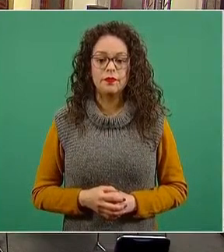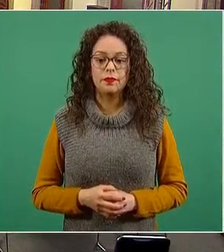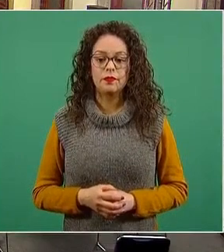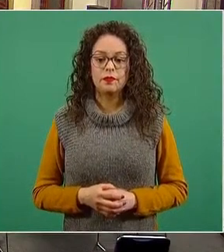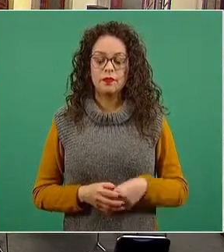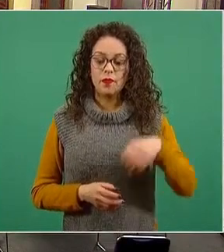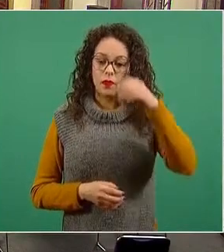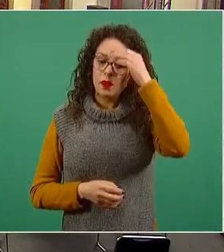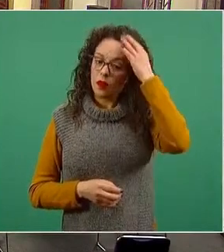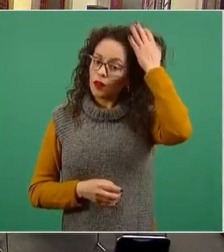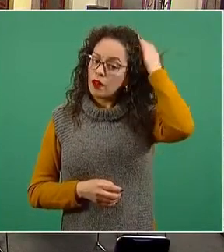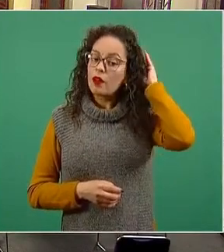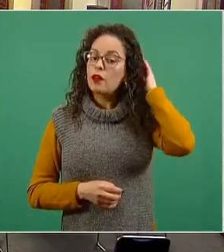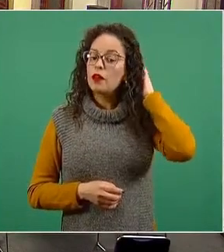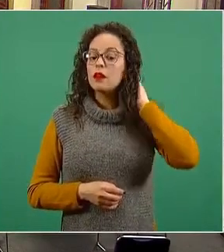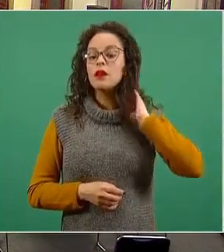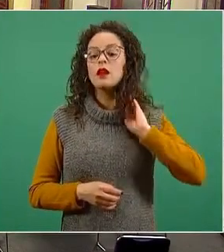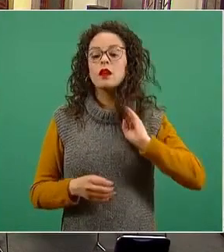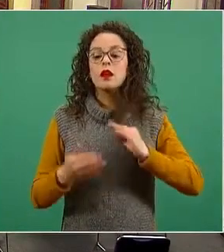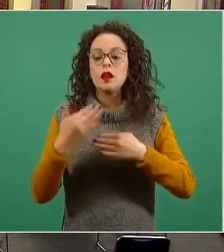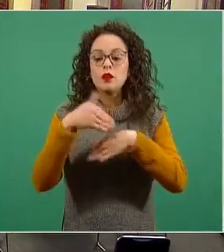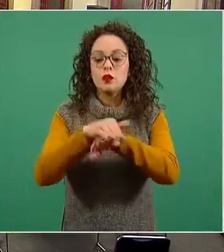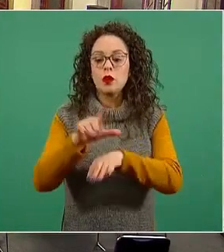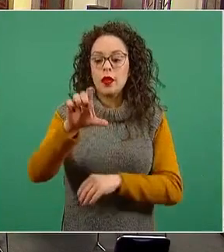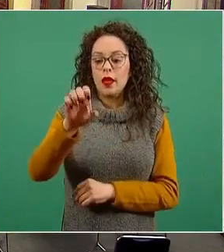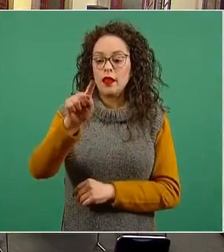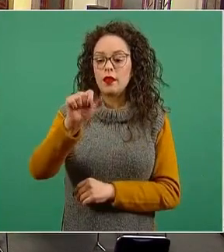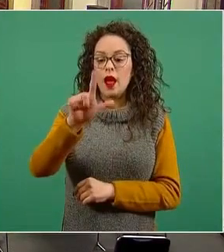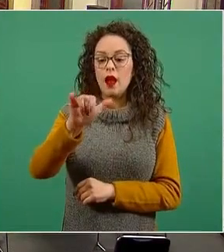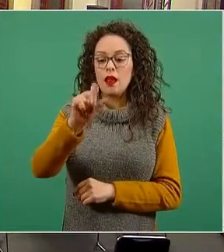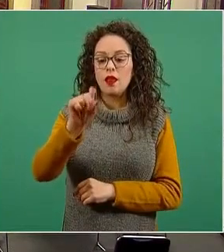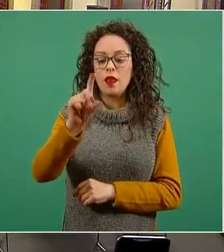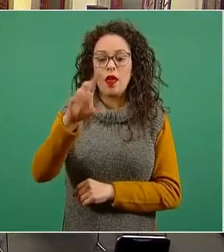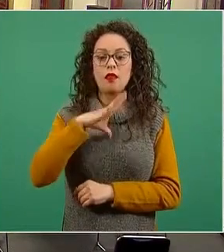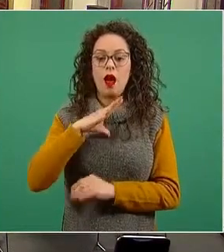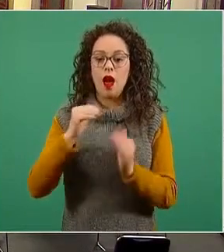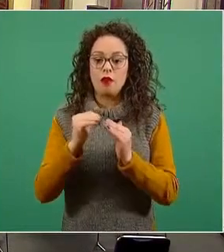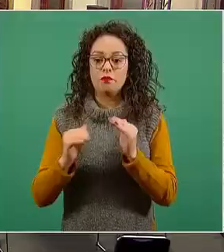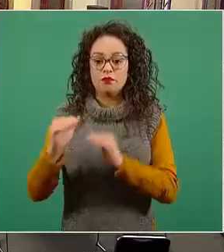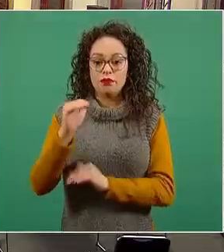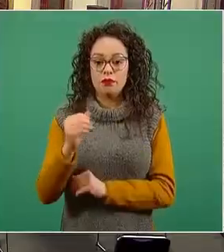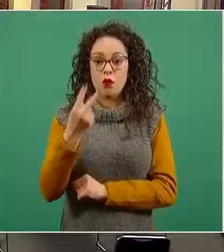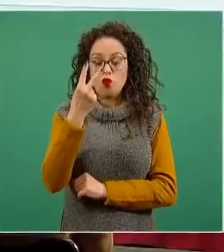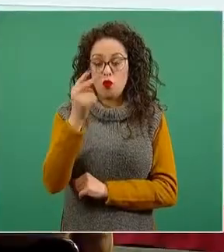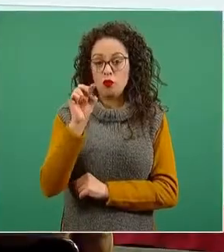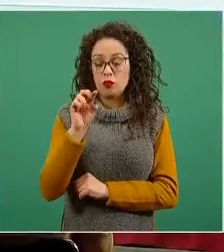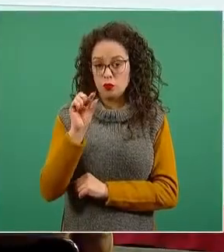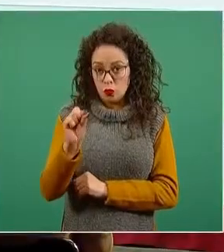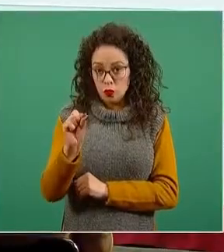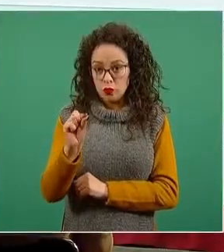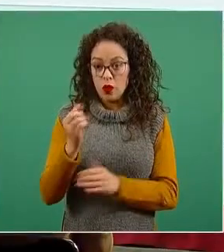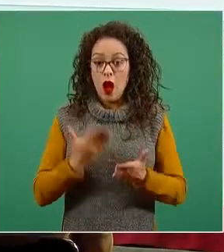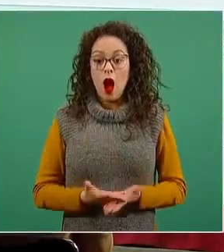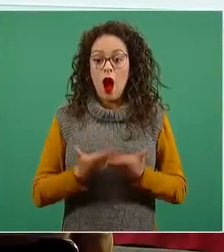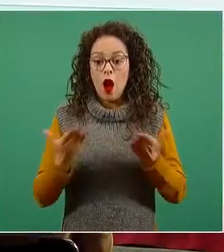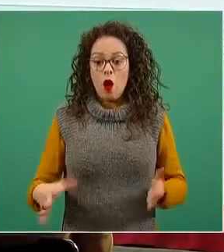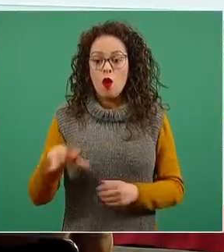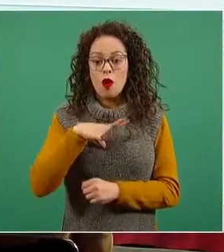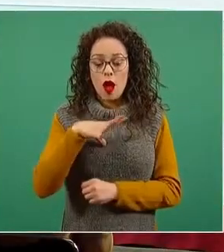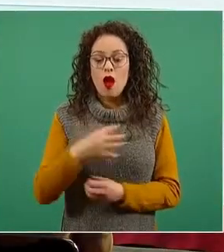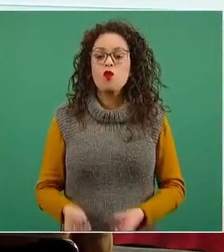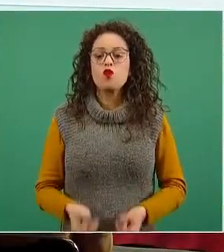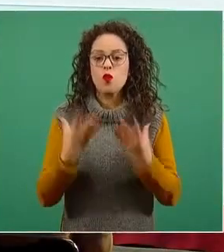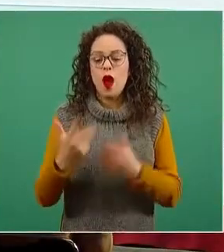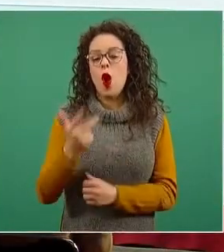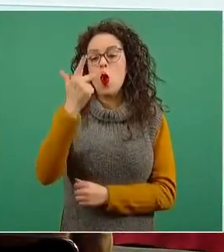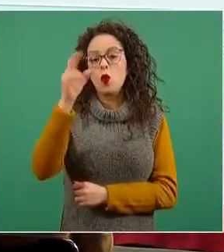Sobre la letalidad hay un incremento en 2 puntos porcentuales y actualmente se tiene un